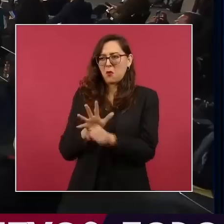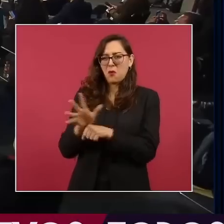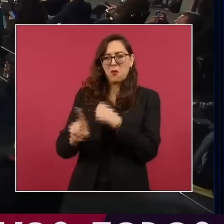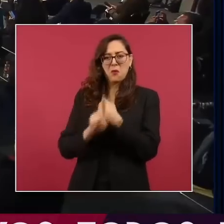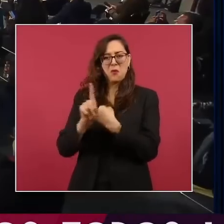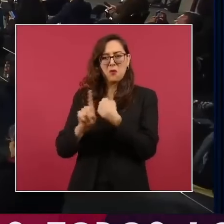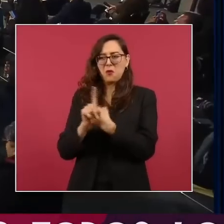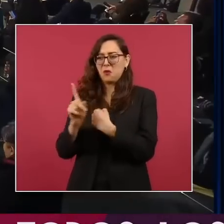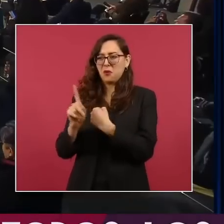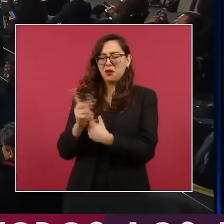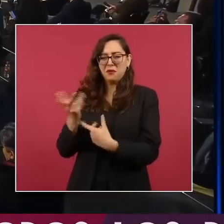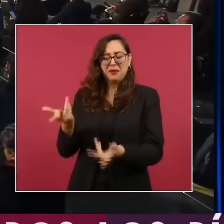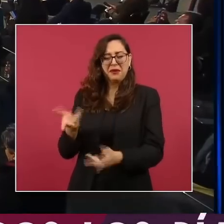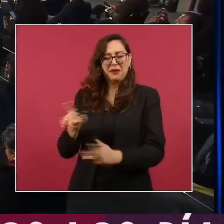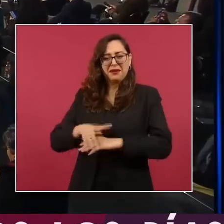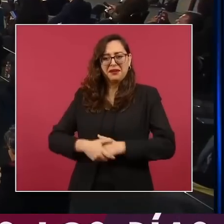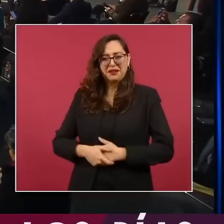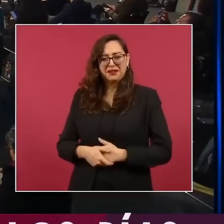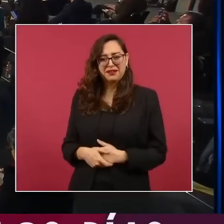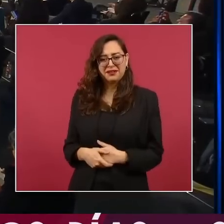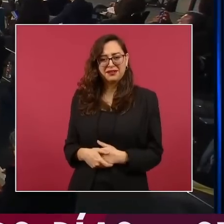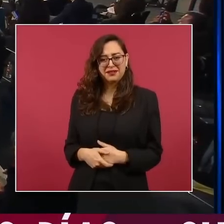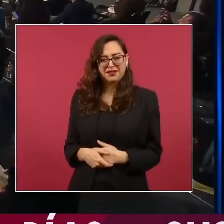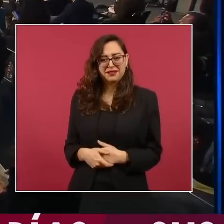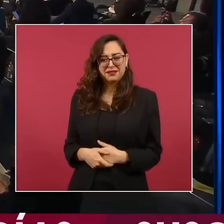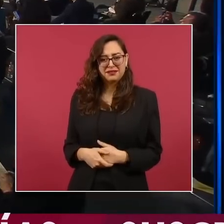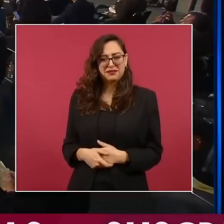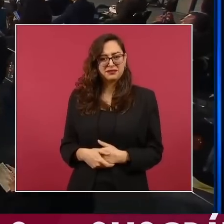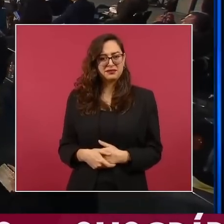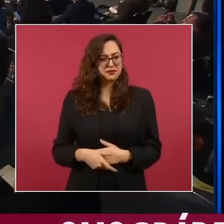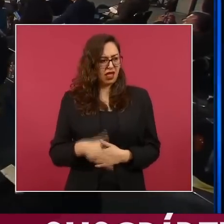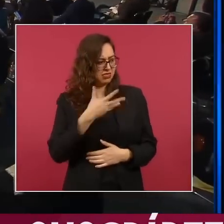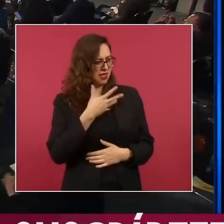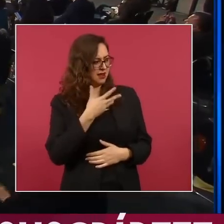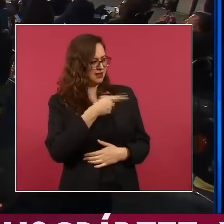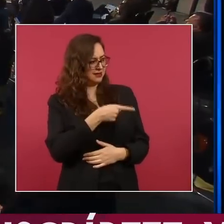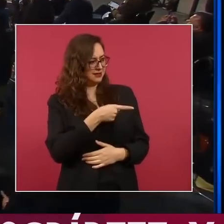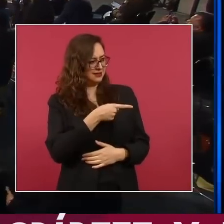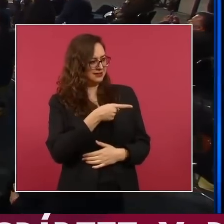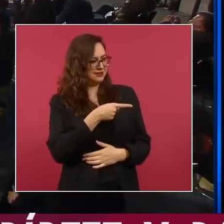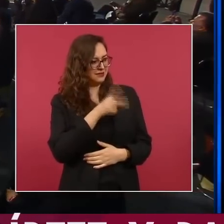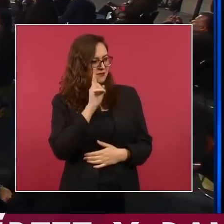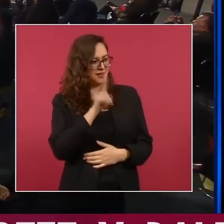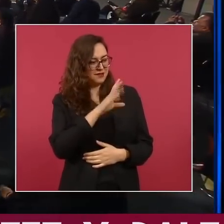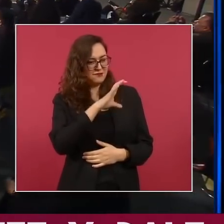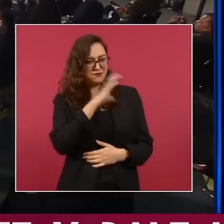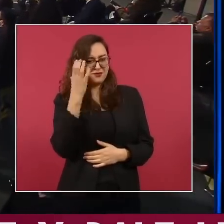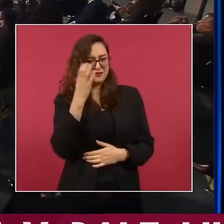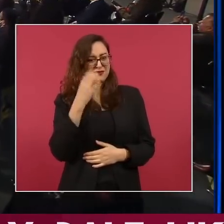ya saben quién. ¿No tienes ahí los muñequitos?